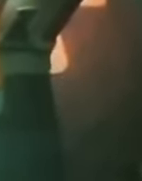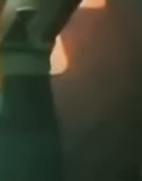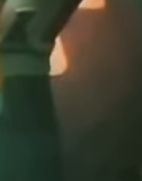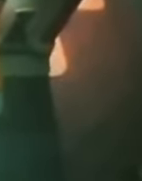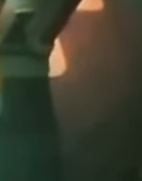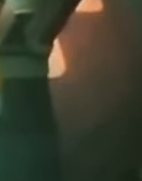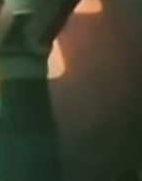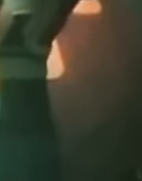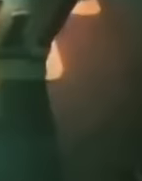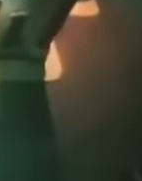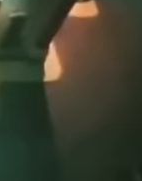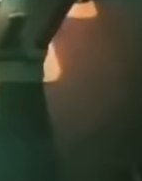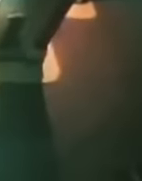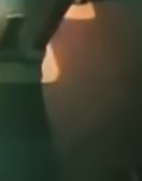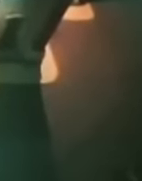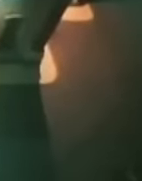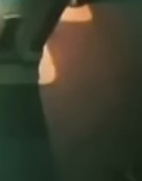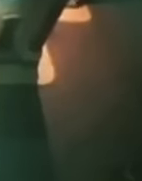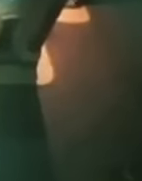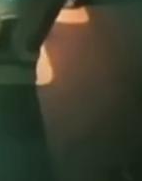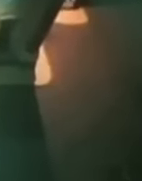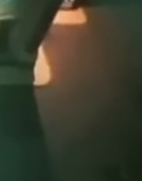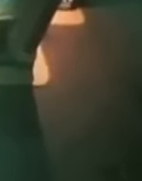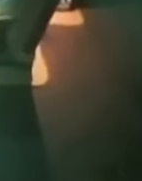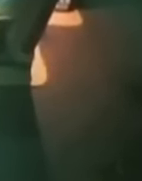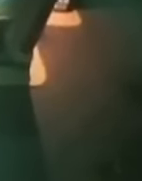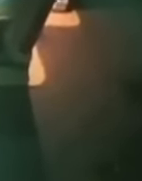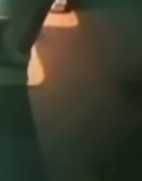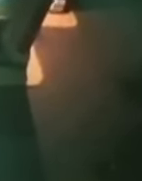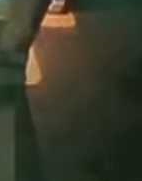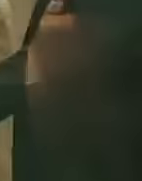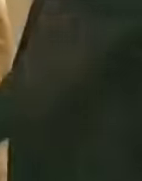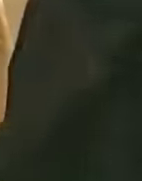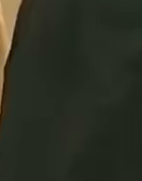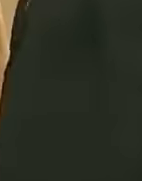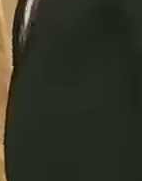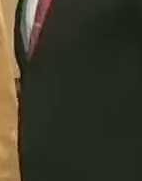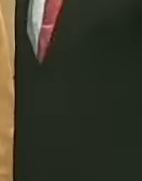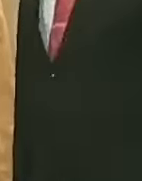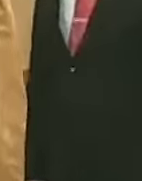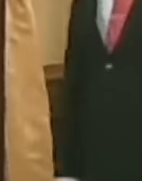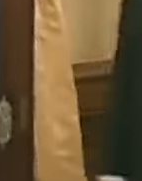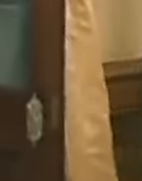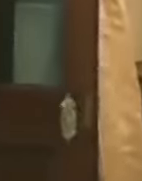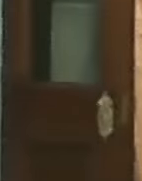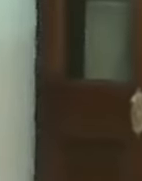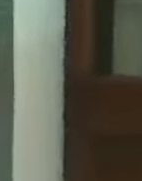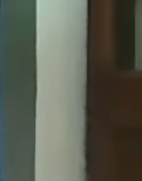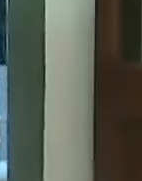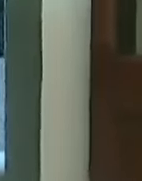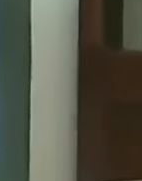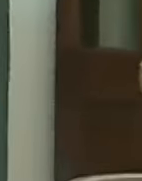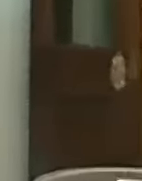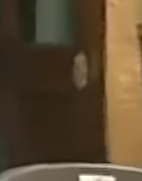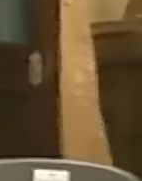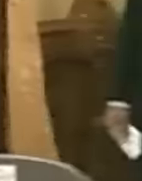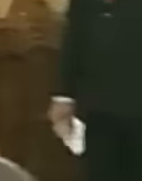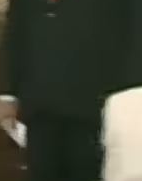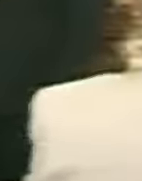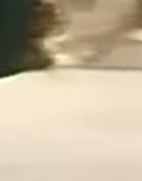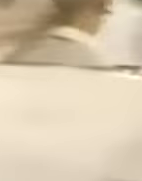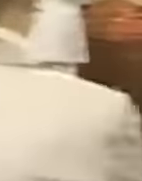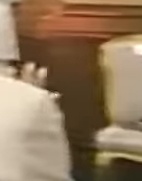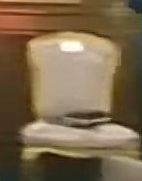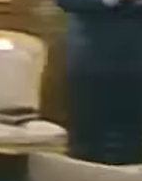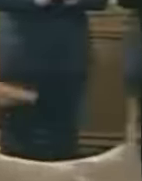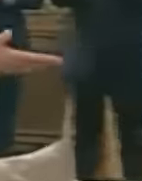de la República Bolivariana vemos de Venezuela. En este momento, ciudadano la Jorge Rodríguez Gómez, del presidente de la Asamblea Nacional y jefe de la delegación.